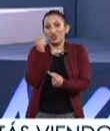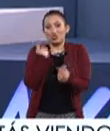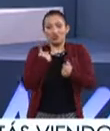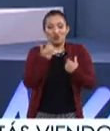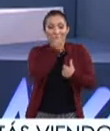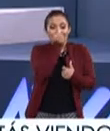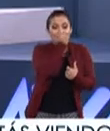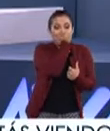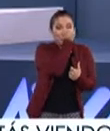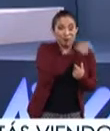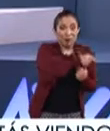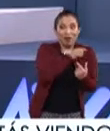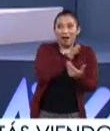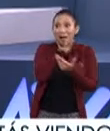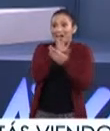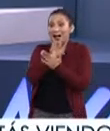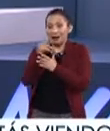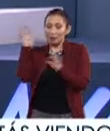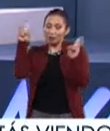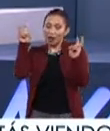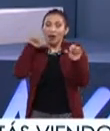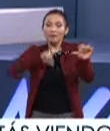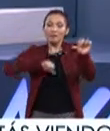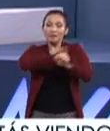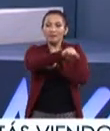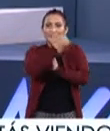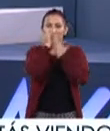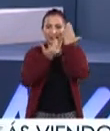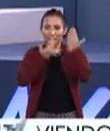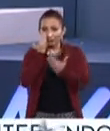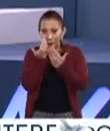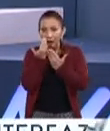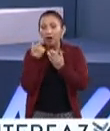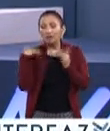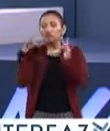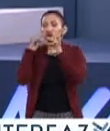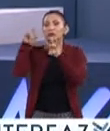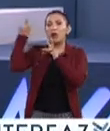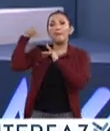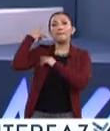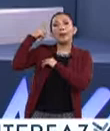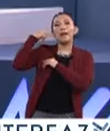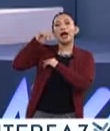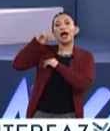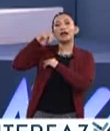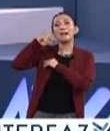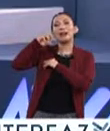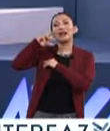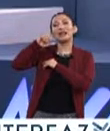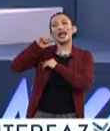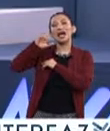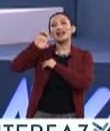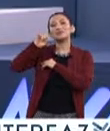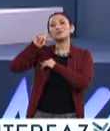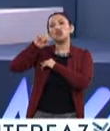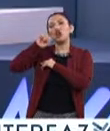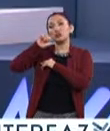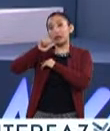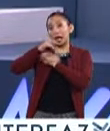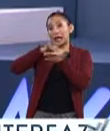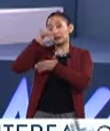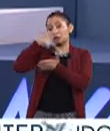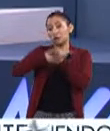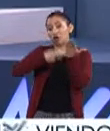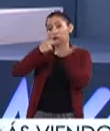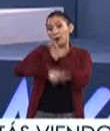es estudiante. Así que en nuestra sección de movilidad académica vamos a enlazarnos hasta Puebla con Ana María del Ángel Espinosa, quien, gracias al